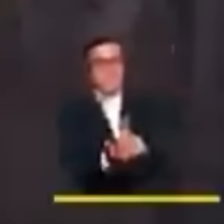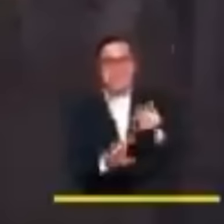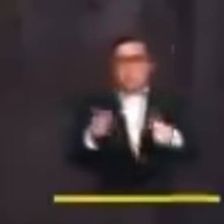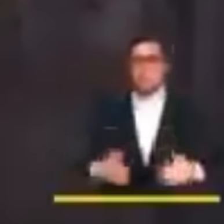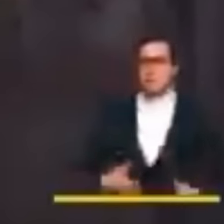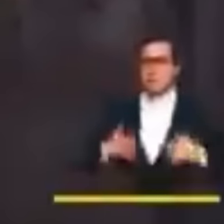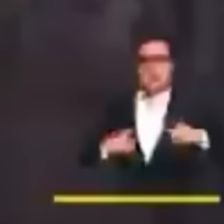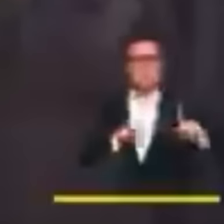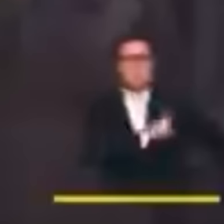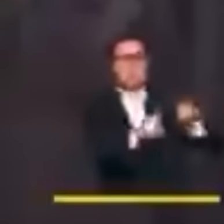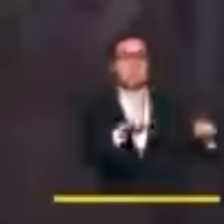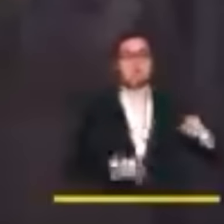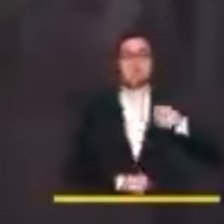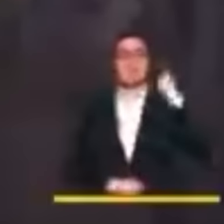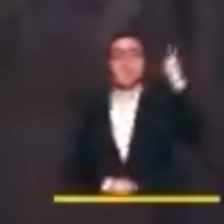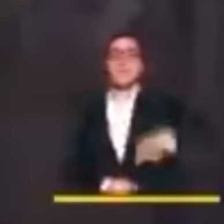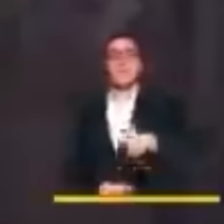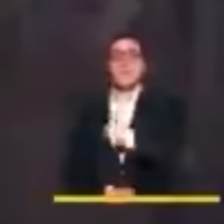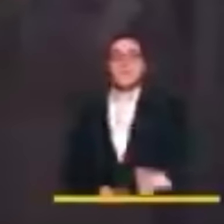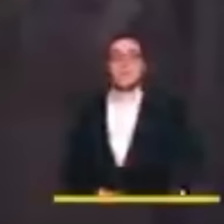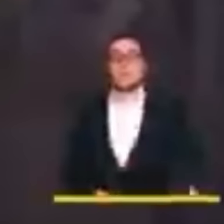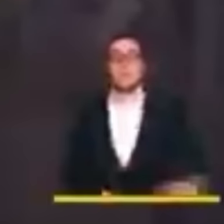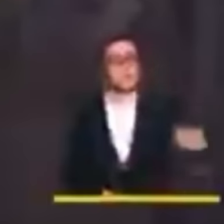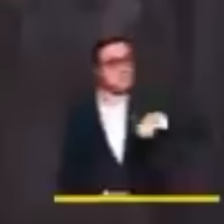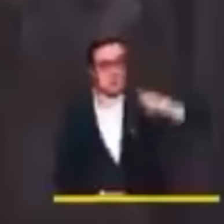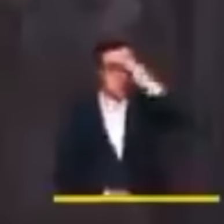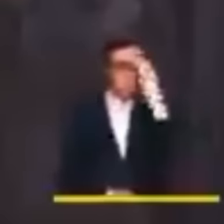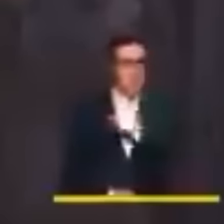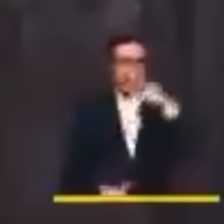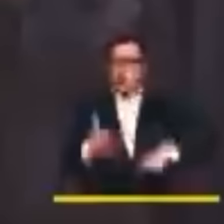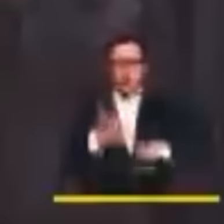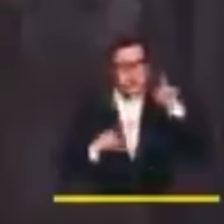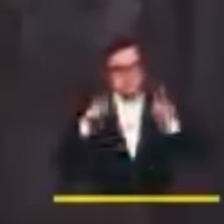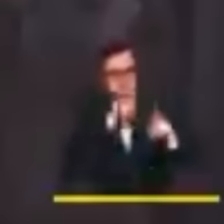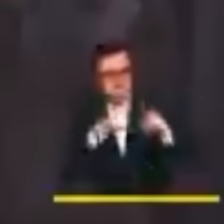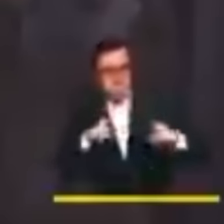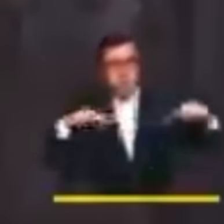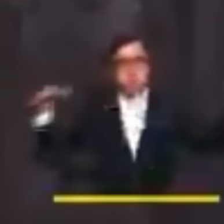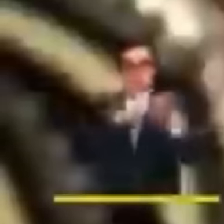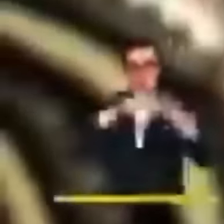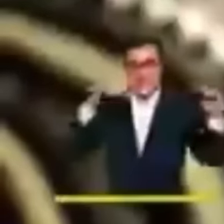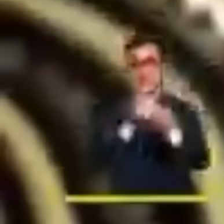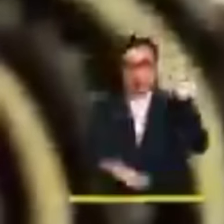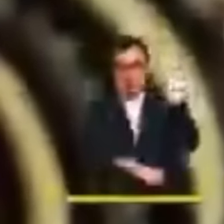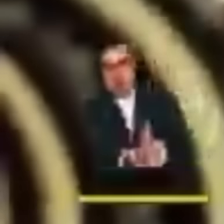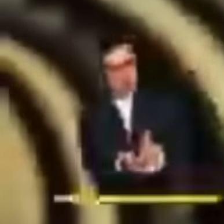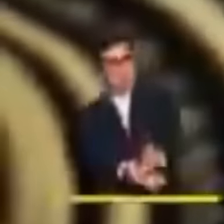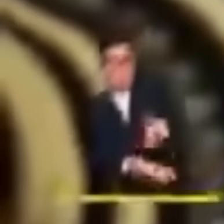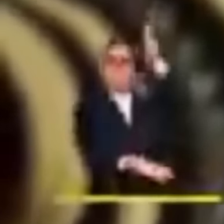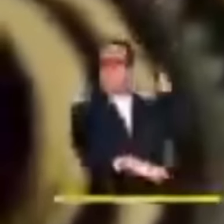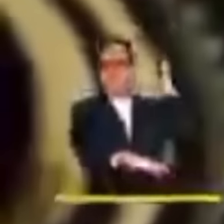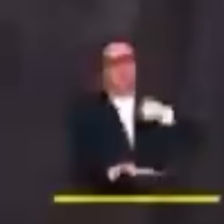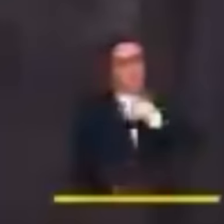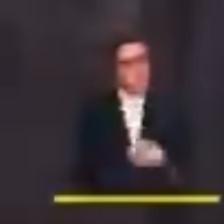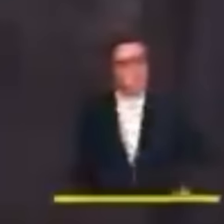el ejército llega de inmediato y me despeja las vías en tierra orden del presidente no